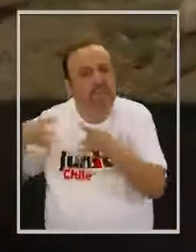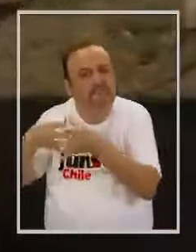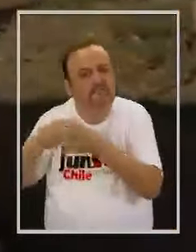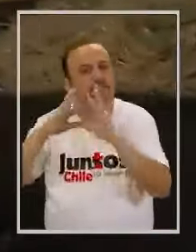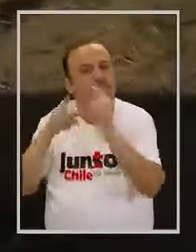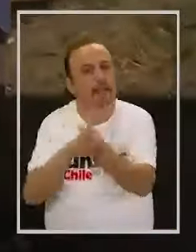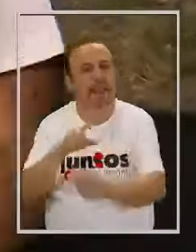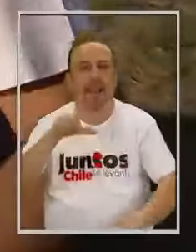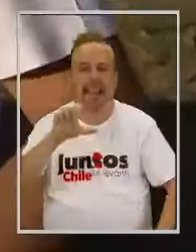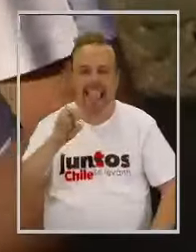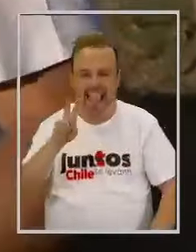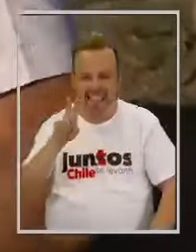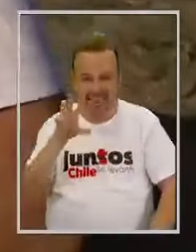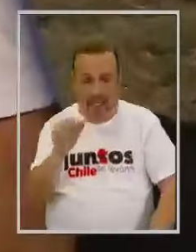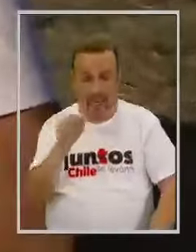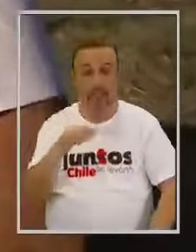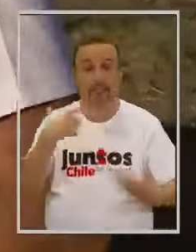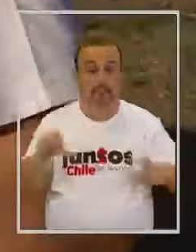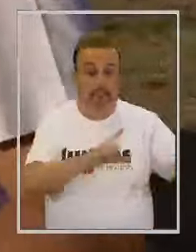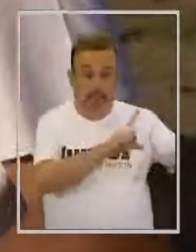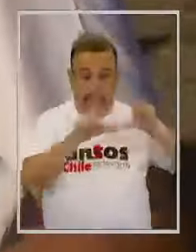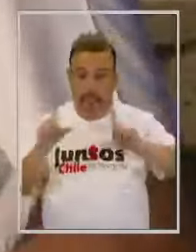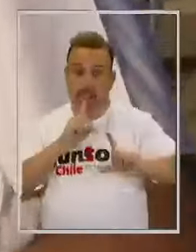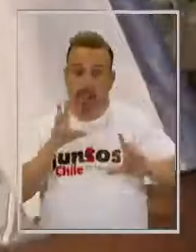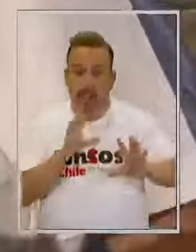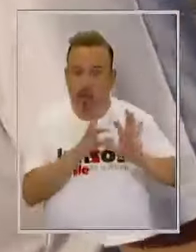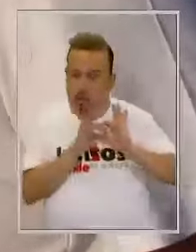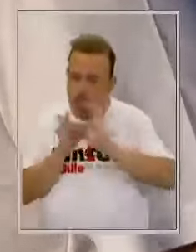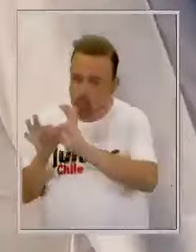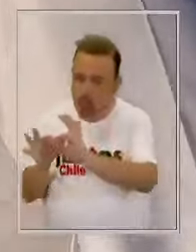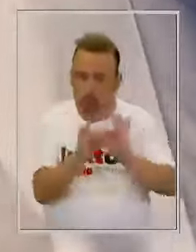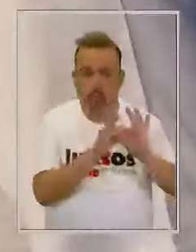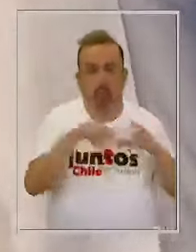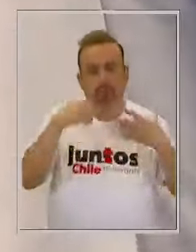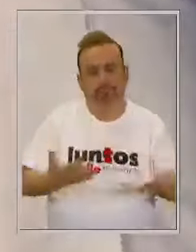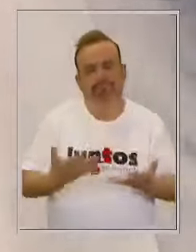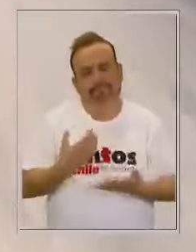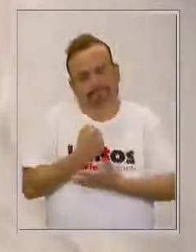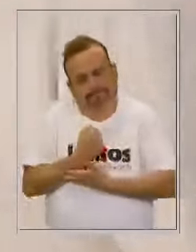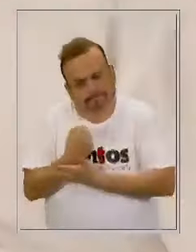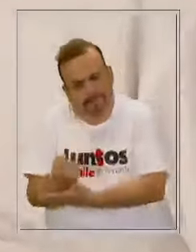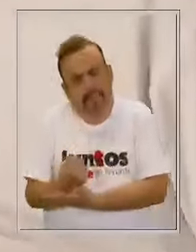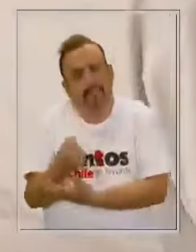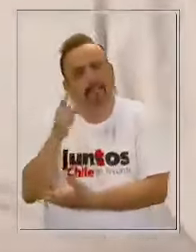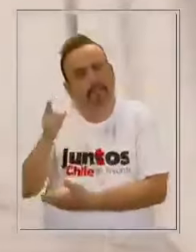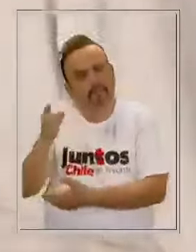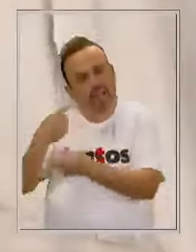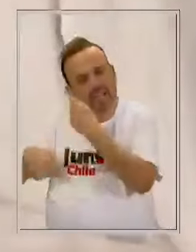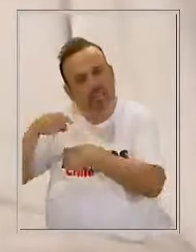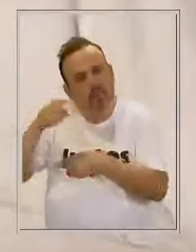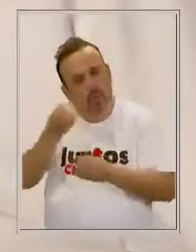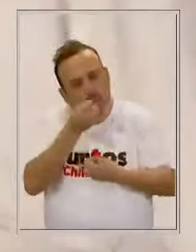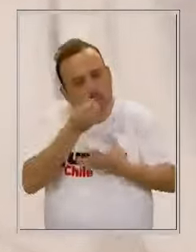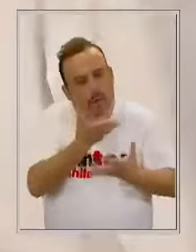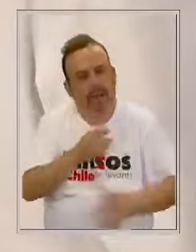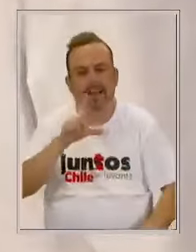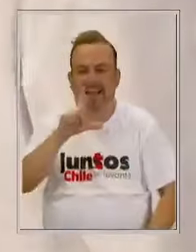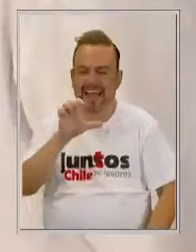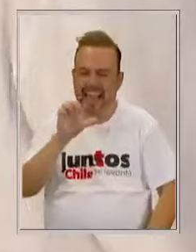Rigoberto, buenas tardes. Bueno, los canales de televisión nos hemos unido en esta cruzada y queremos contar un poco la historia de ustedes, los